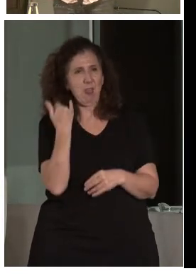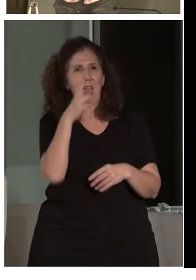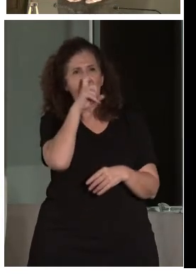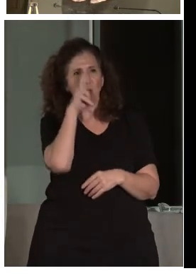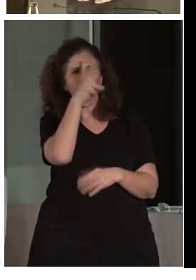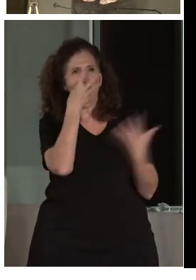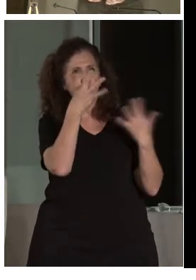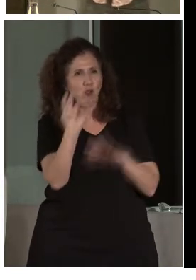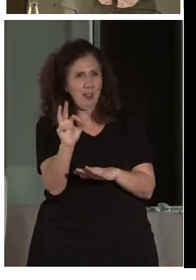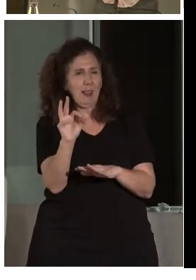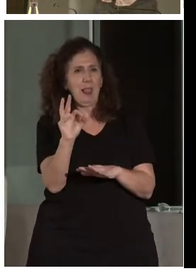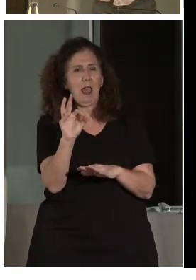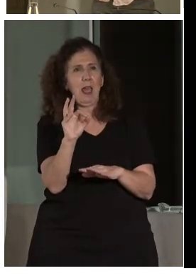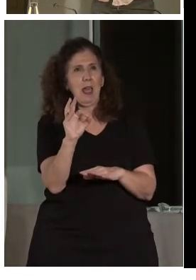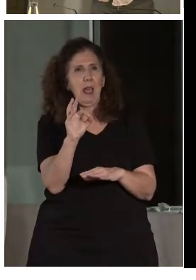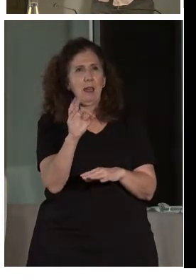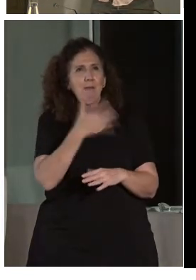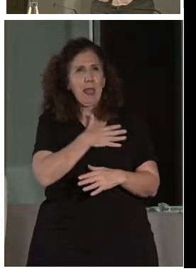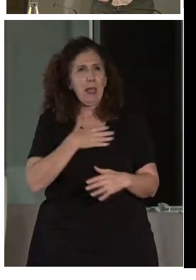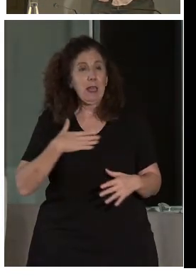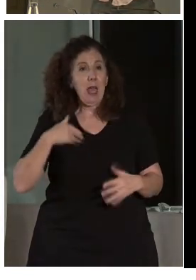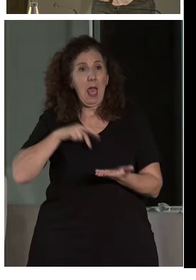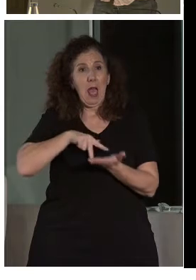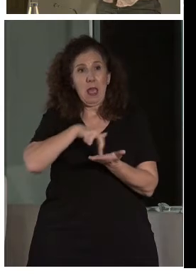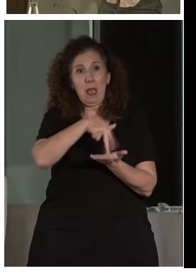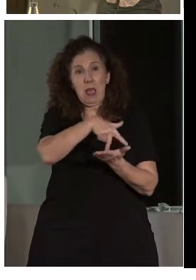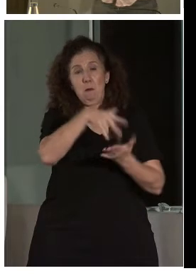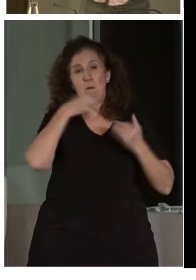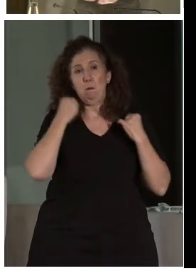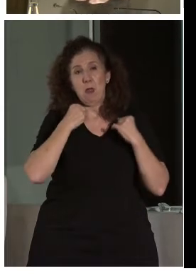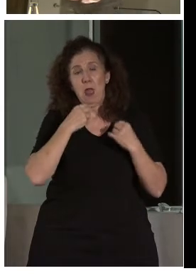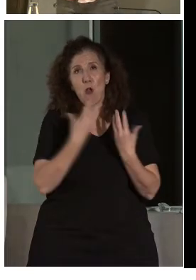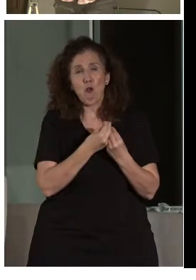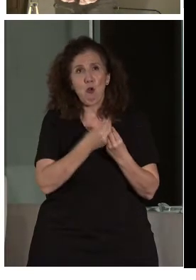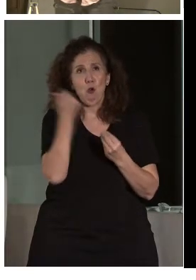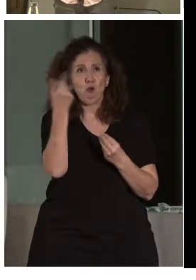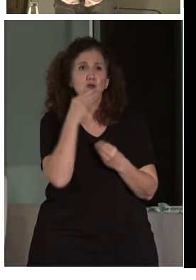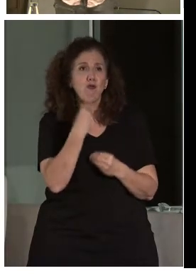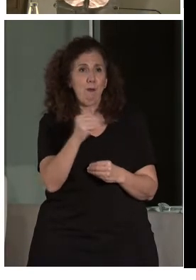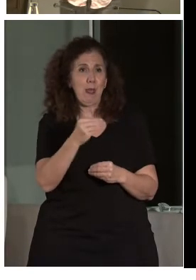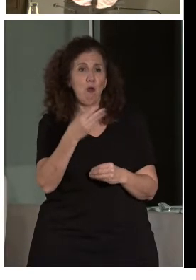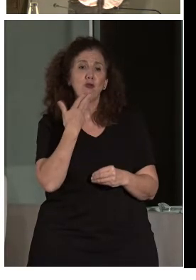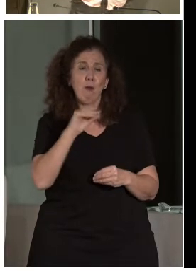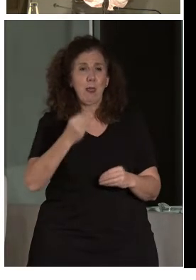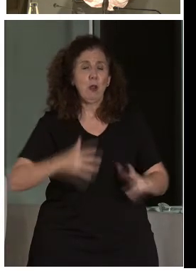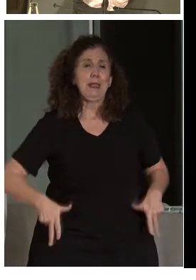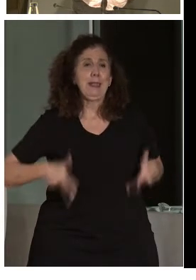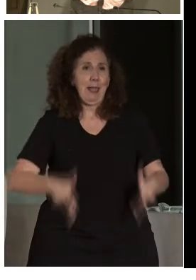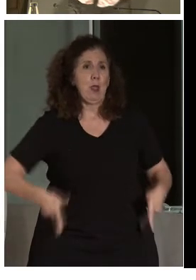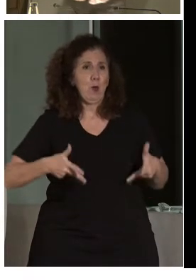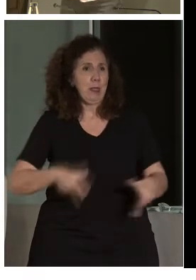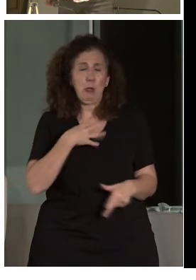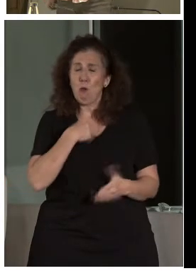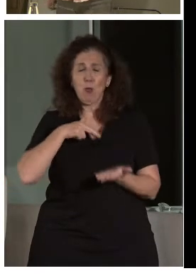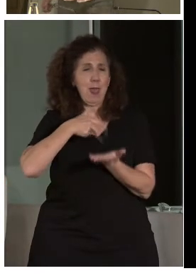80, pues él quería salir a caminar con su sobrino Estefan, que no podía caminar, ¿no? Él estaba en silla de ruedas